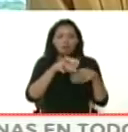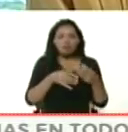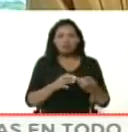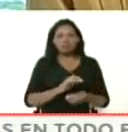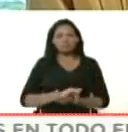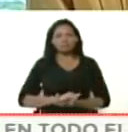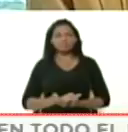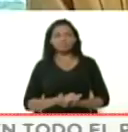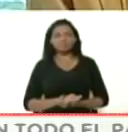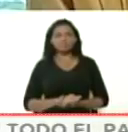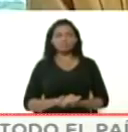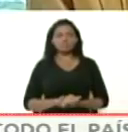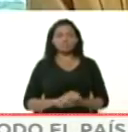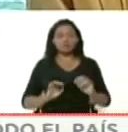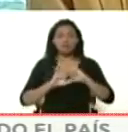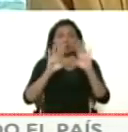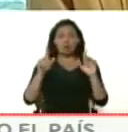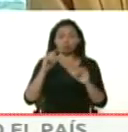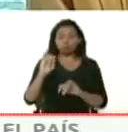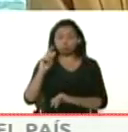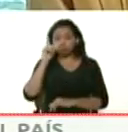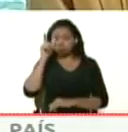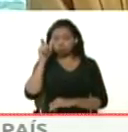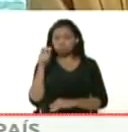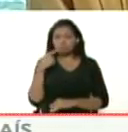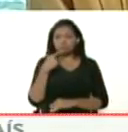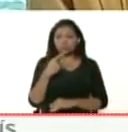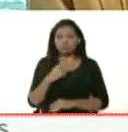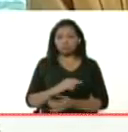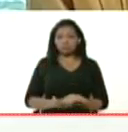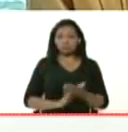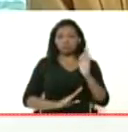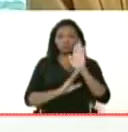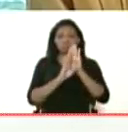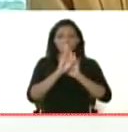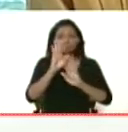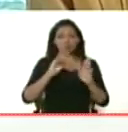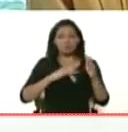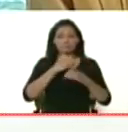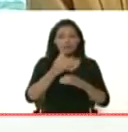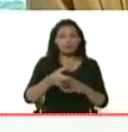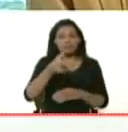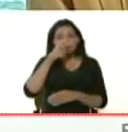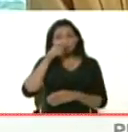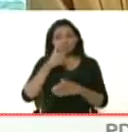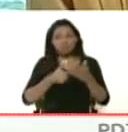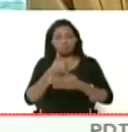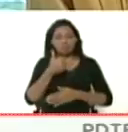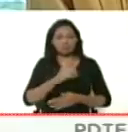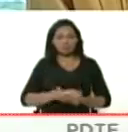Y efectivamente, bueno, hay que elevar el plan de seguridad,